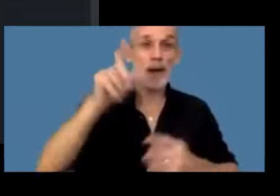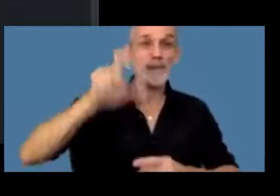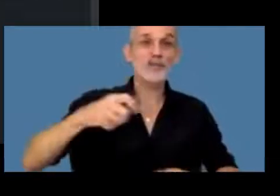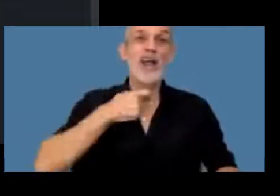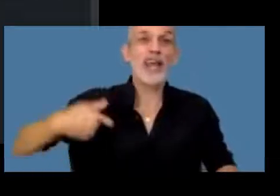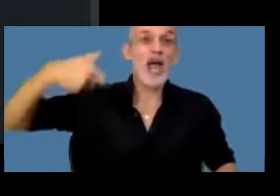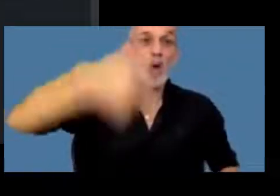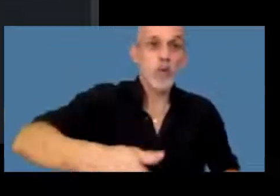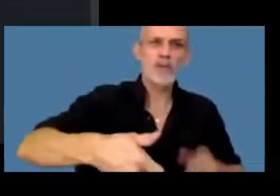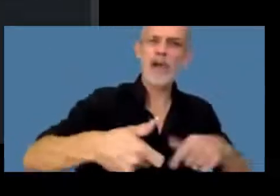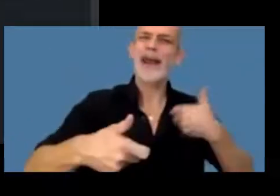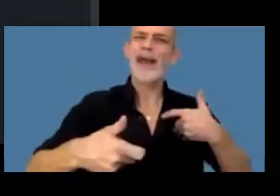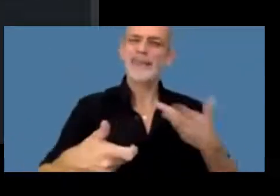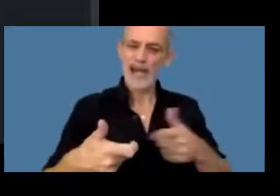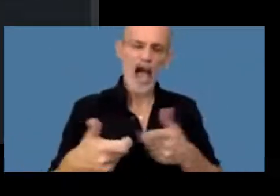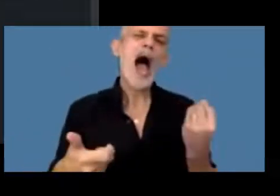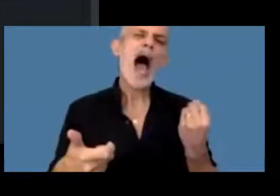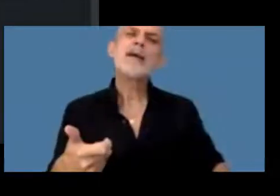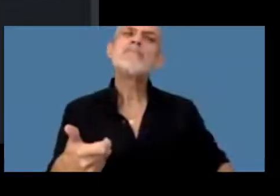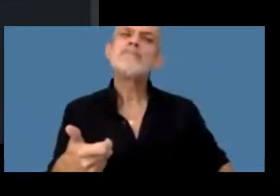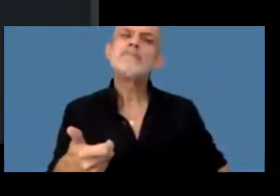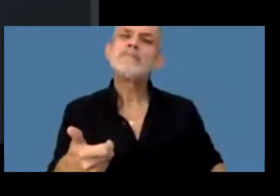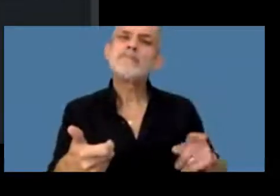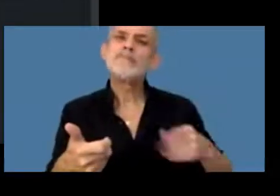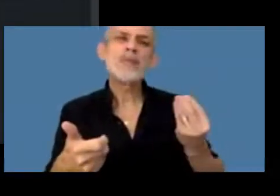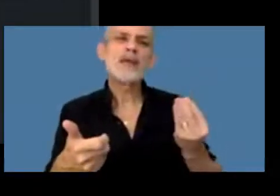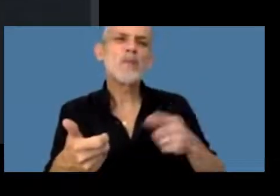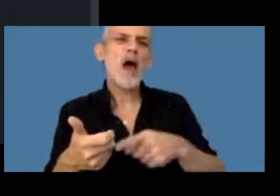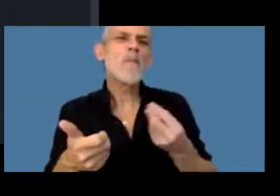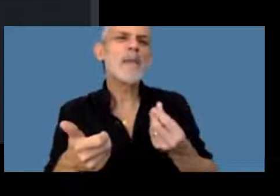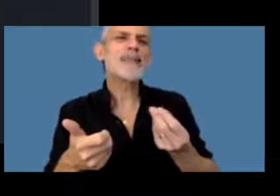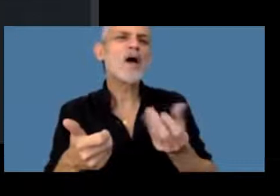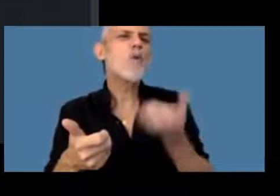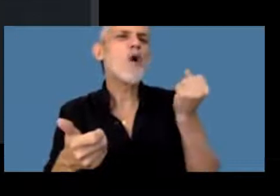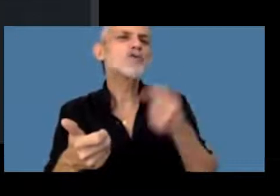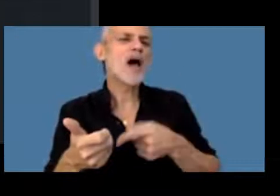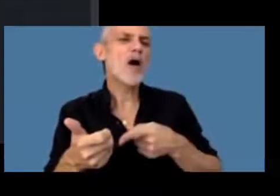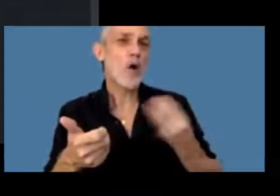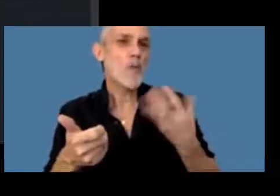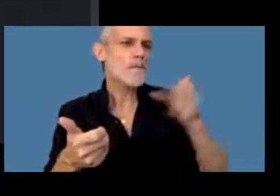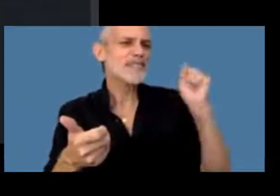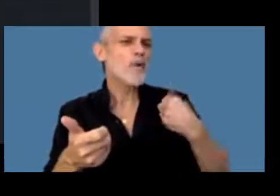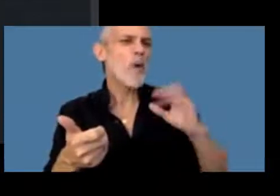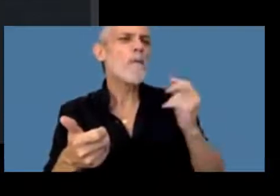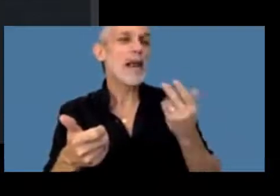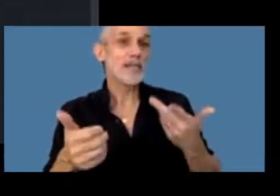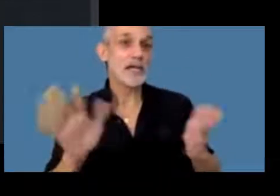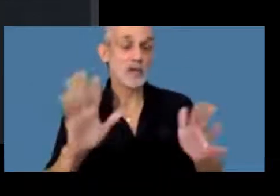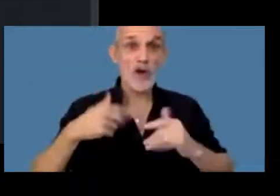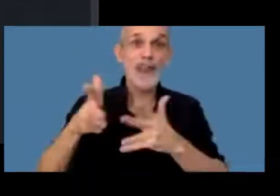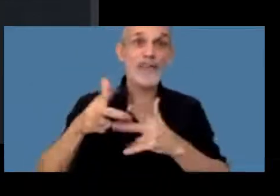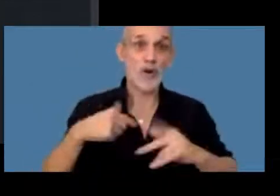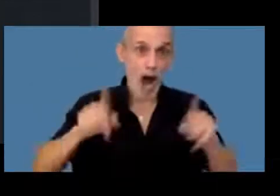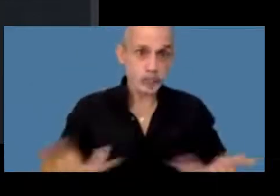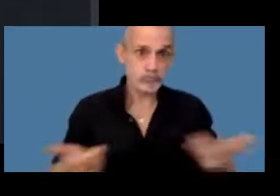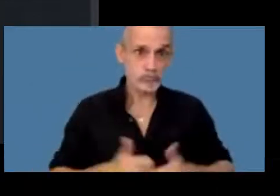bueno, dejando de lado todo lo demás, ¿no? Pero digamos, ¿cómo me llevo los dividendos? Yo le tengo que decir, no sé, hoy